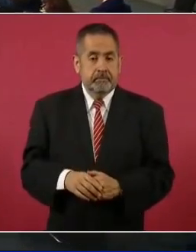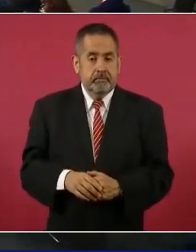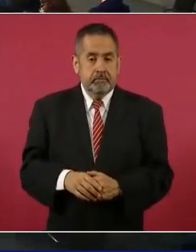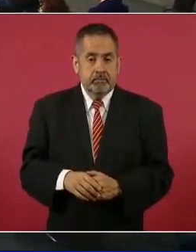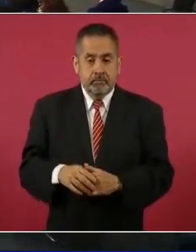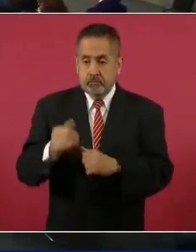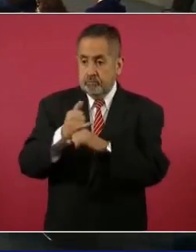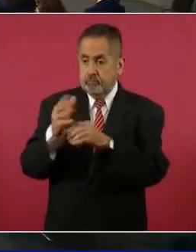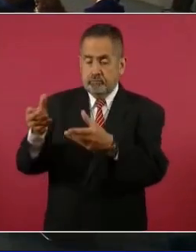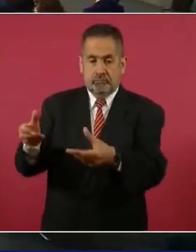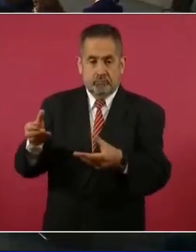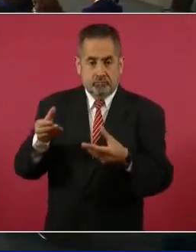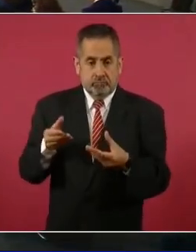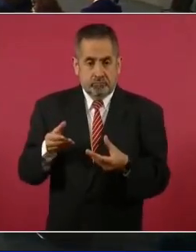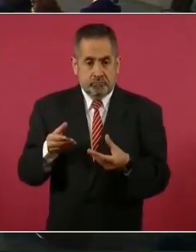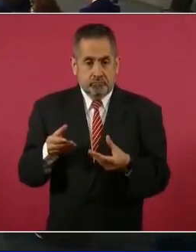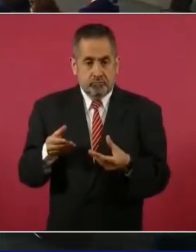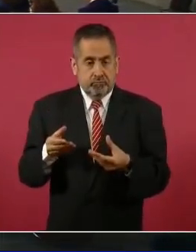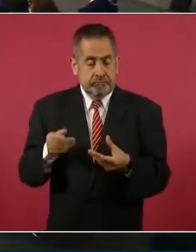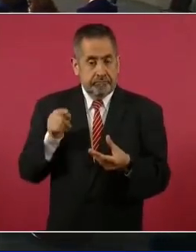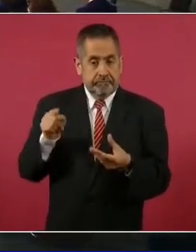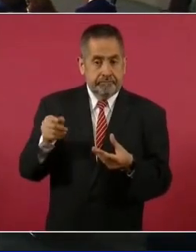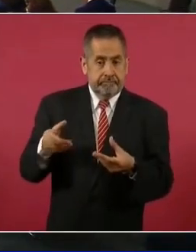tomó el informe